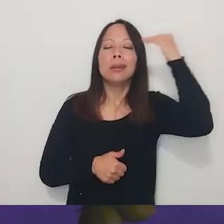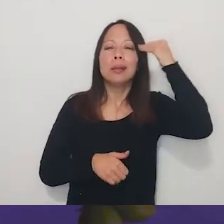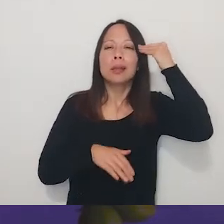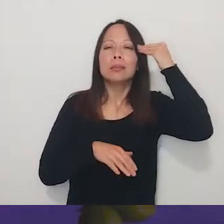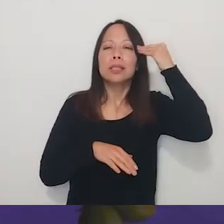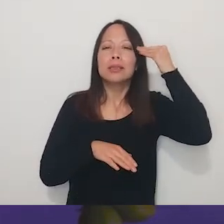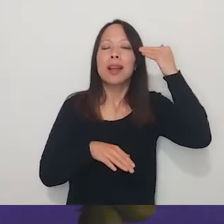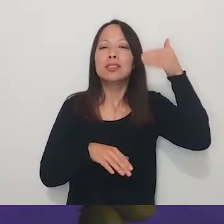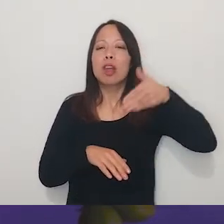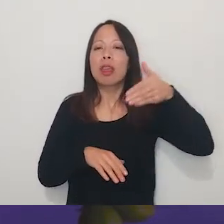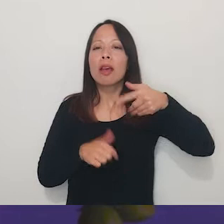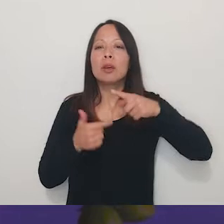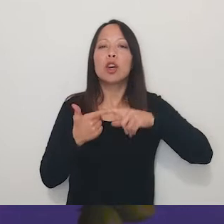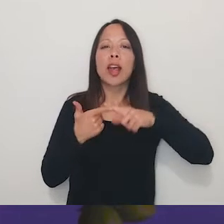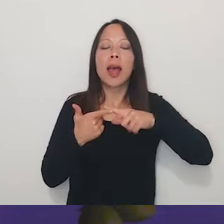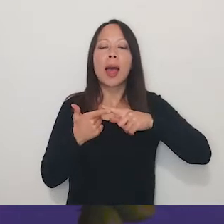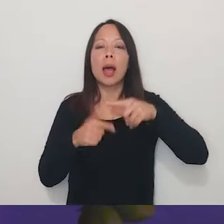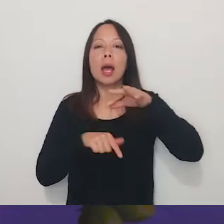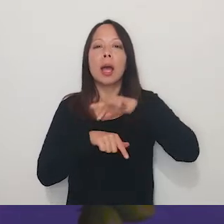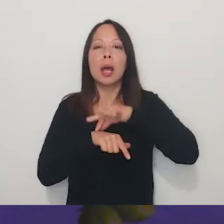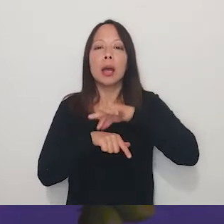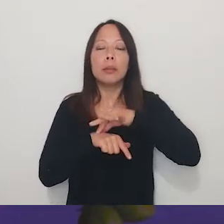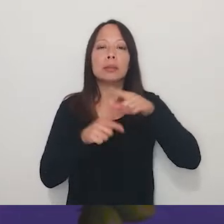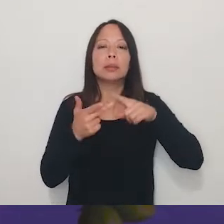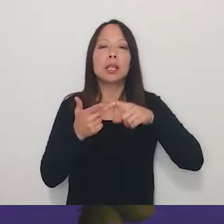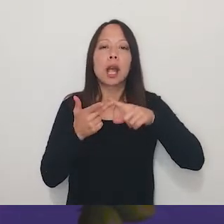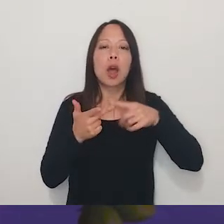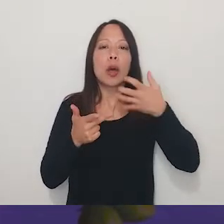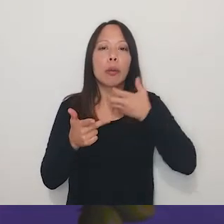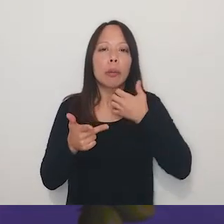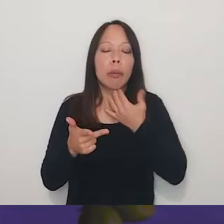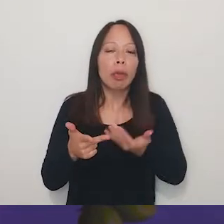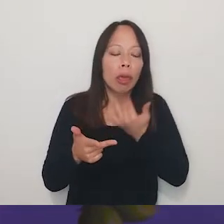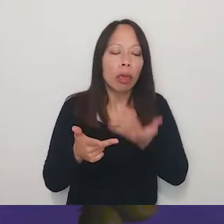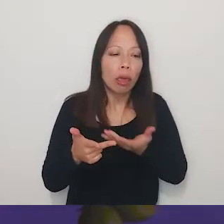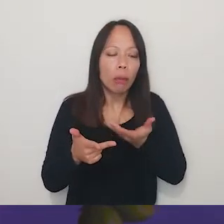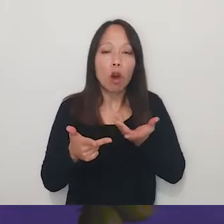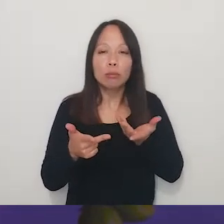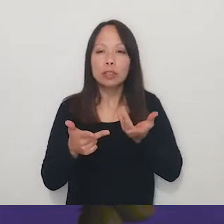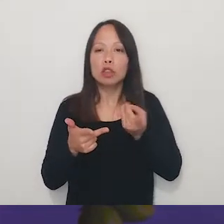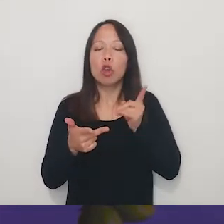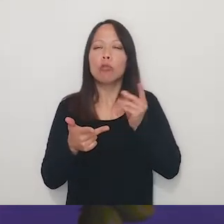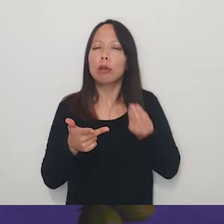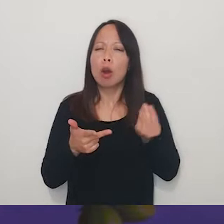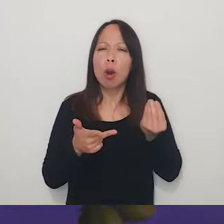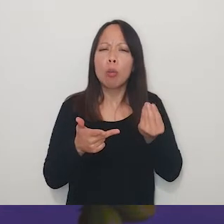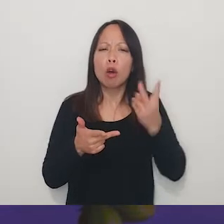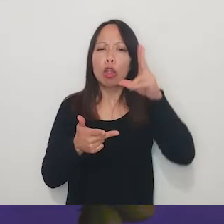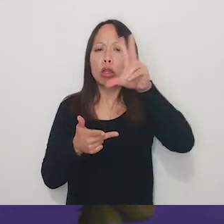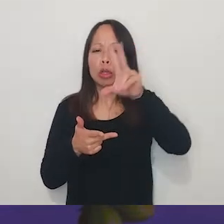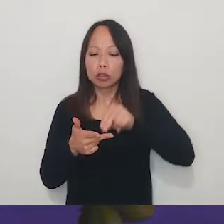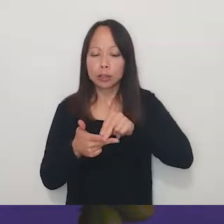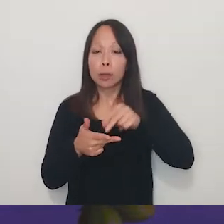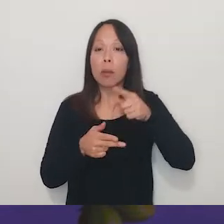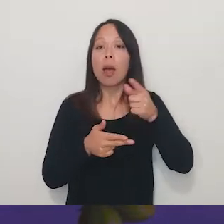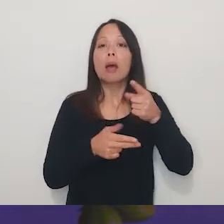o una miopatía o vómitos, los diagnósticos son infinitos, pero cuando uno agarra algún síntoma un poco menos frecuente o junta